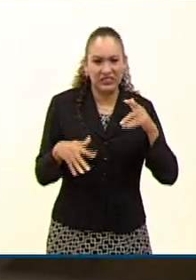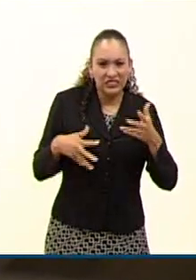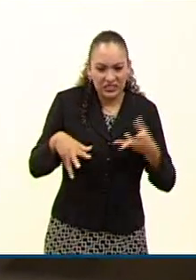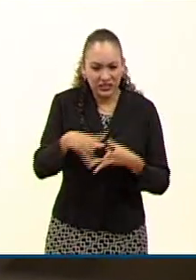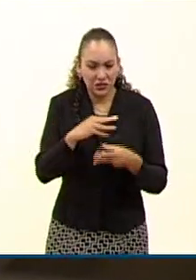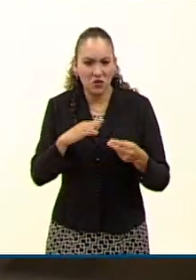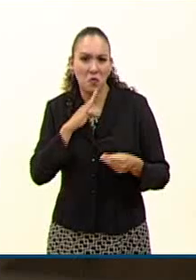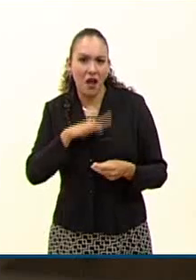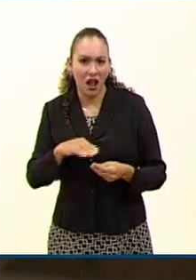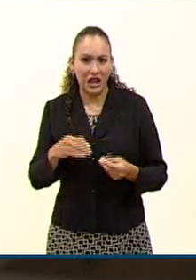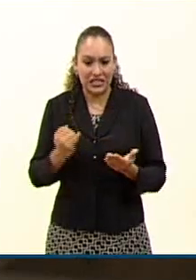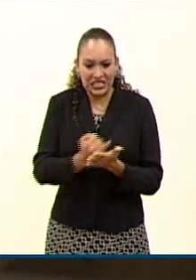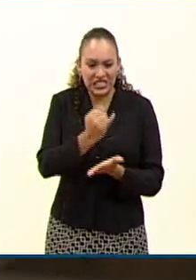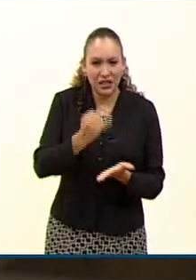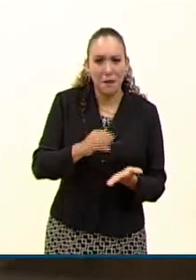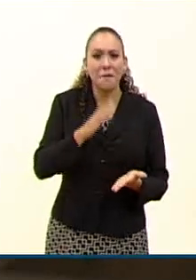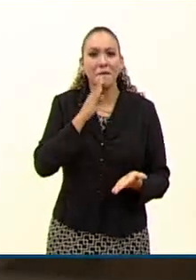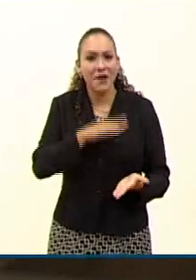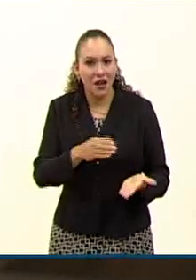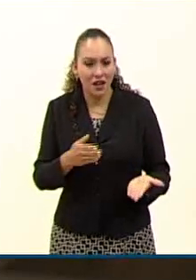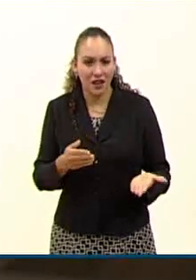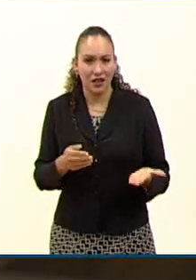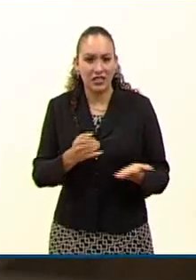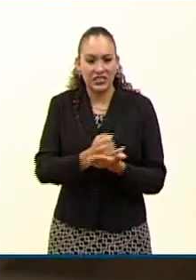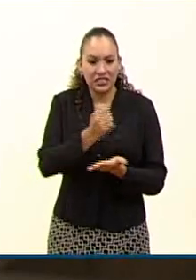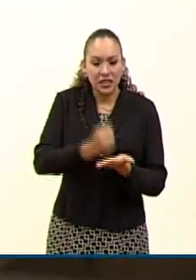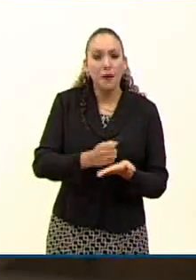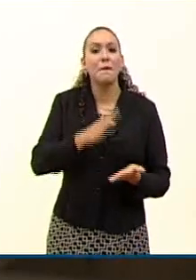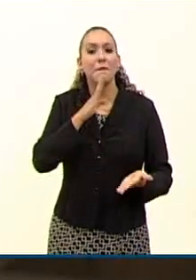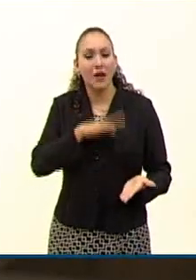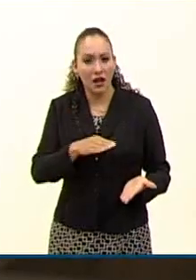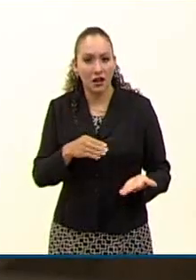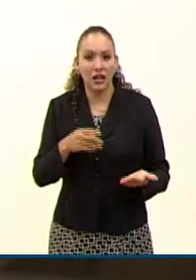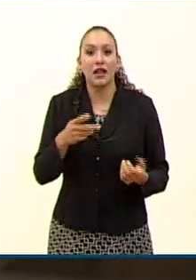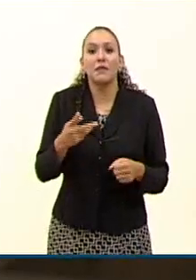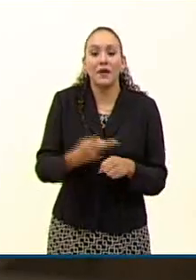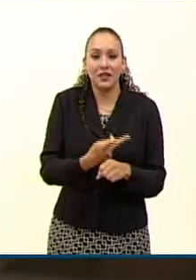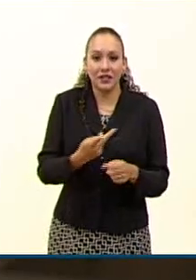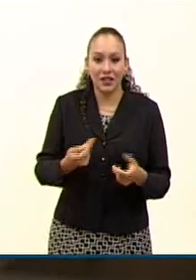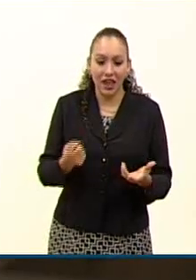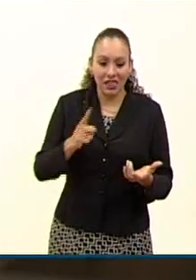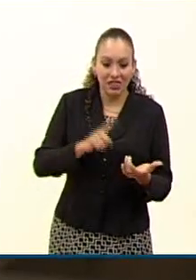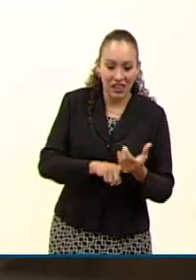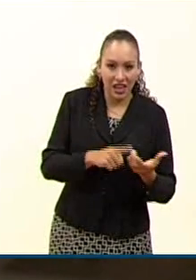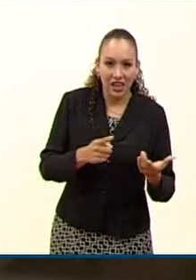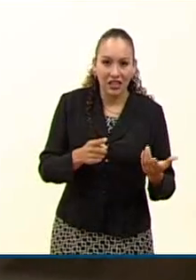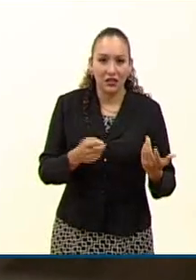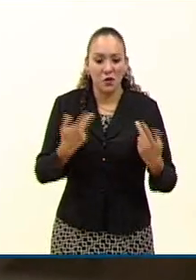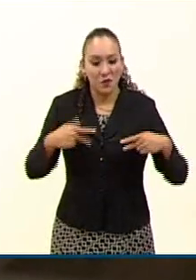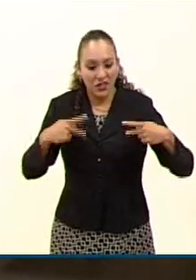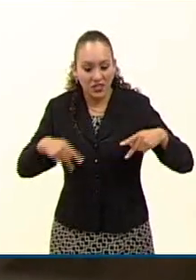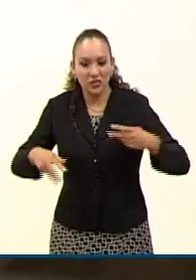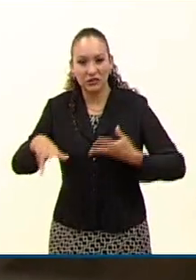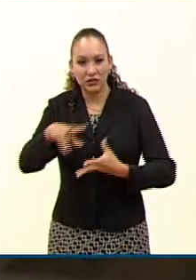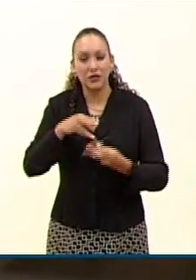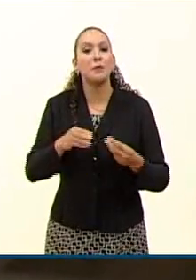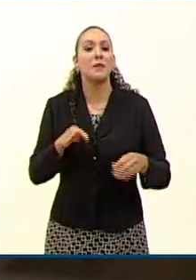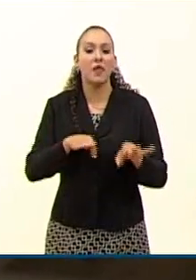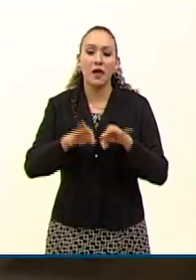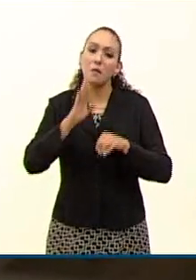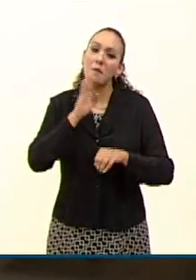perversos en las sentencias. Que la justicia sea torcida bajo la mesa, tras leyes o jurisprudencia